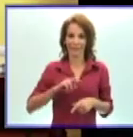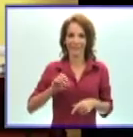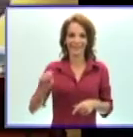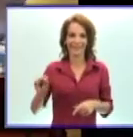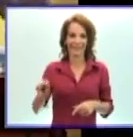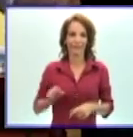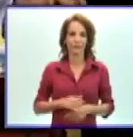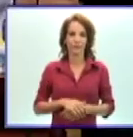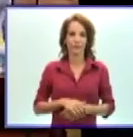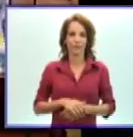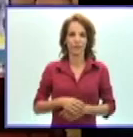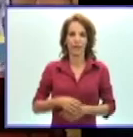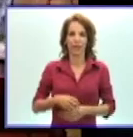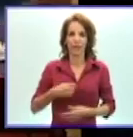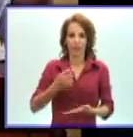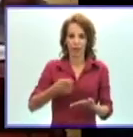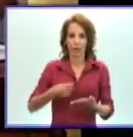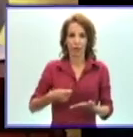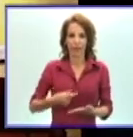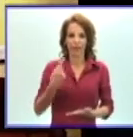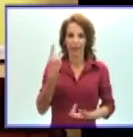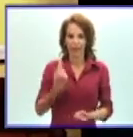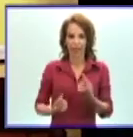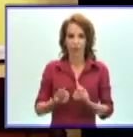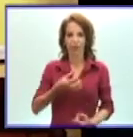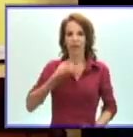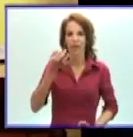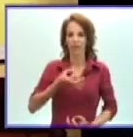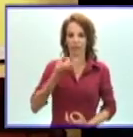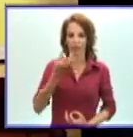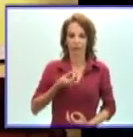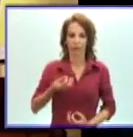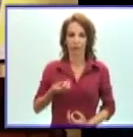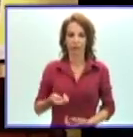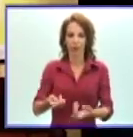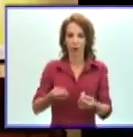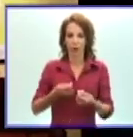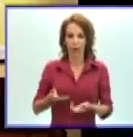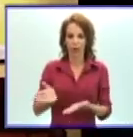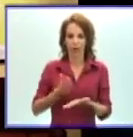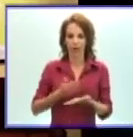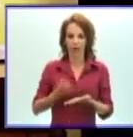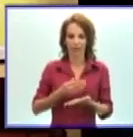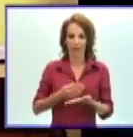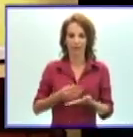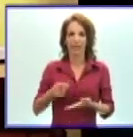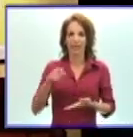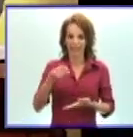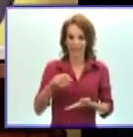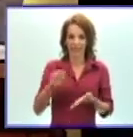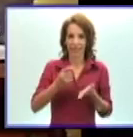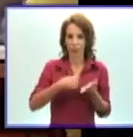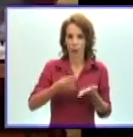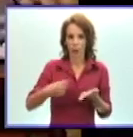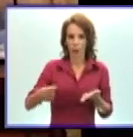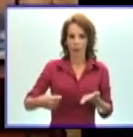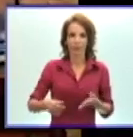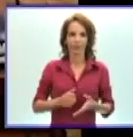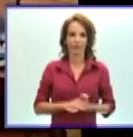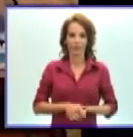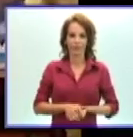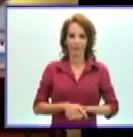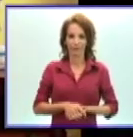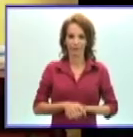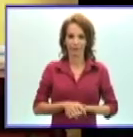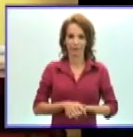de las explicaciones. Vamos a coger la libreta y vamos a colocarla de esta forma, y así es que quiero que copien el resumen para que le quede completo. ¿Qué